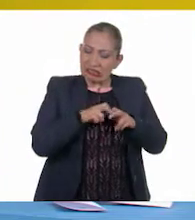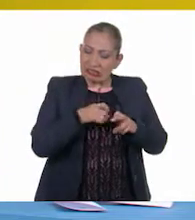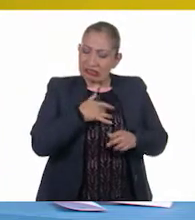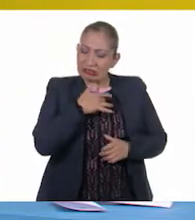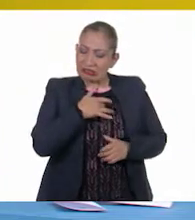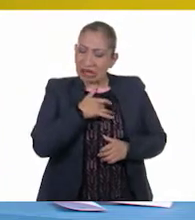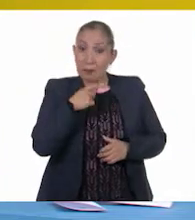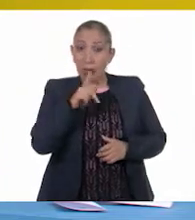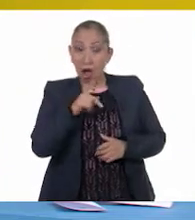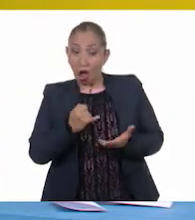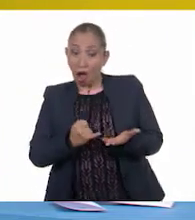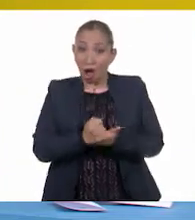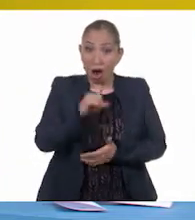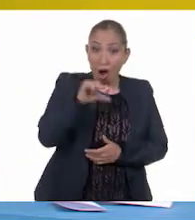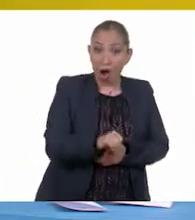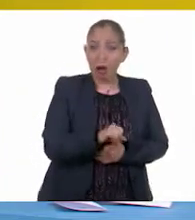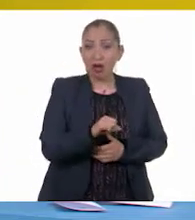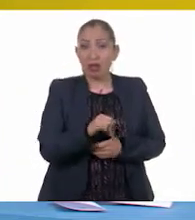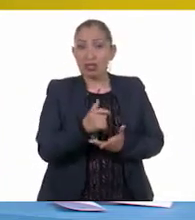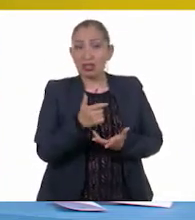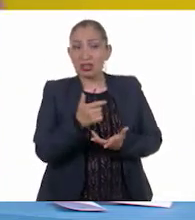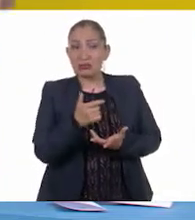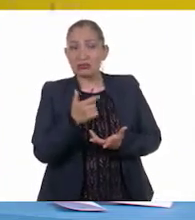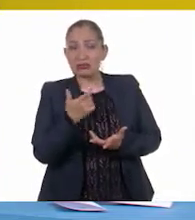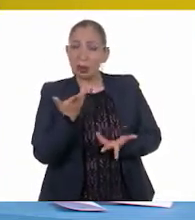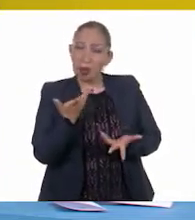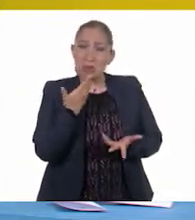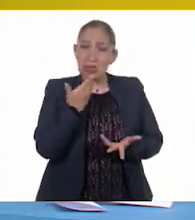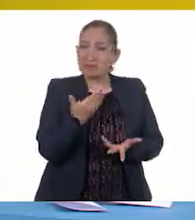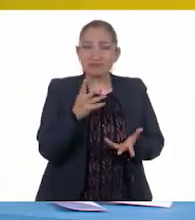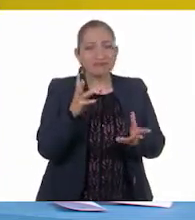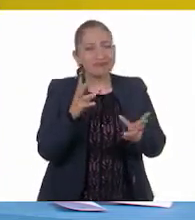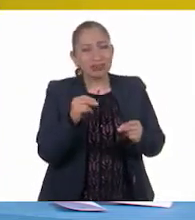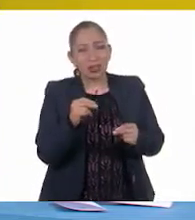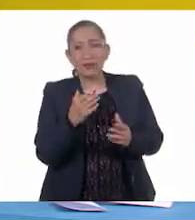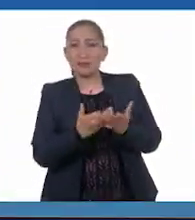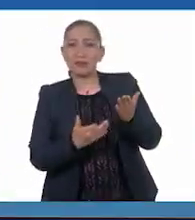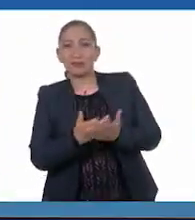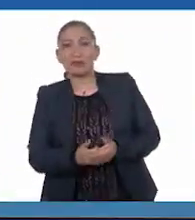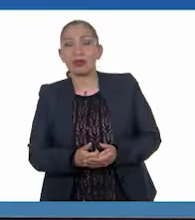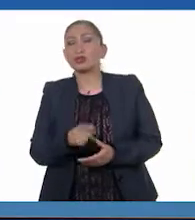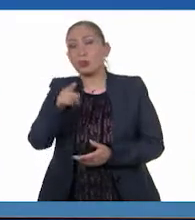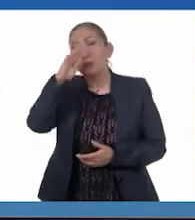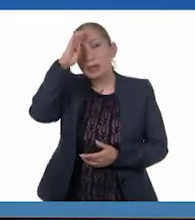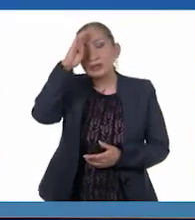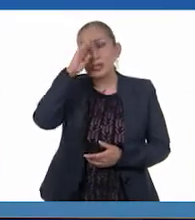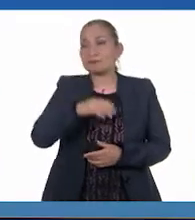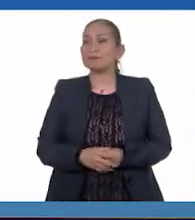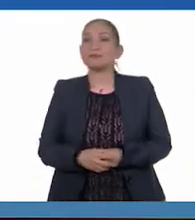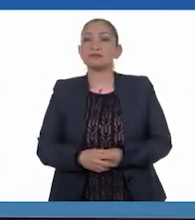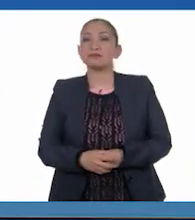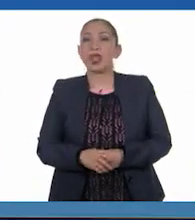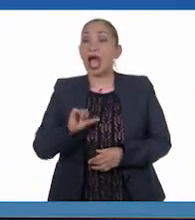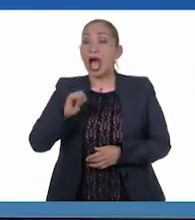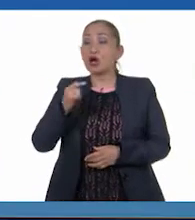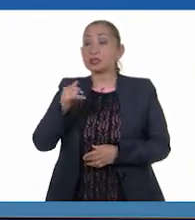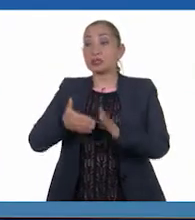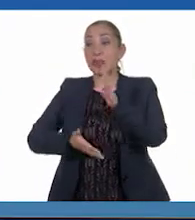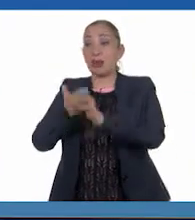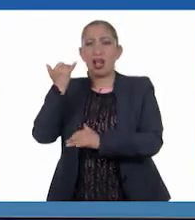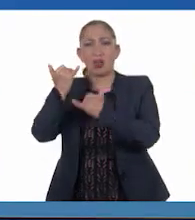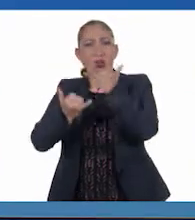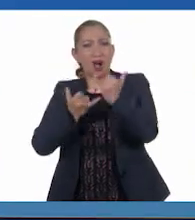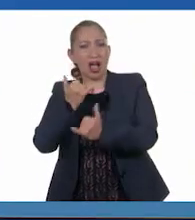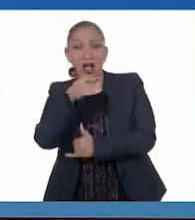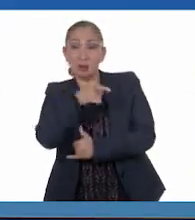no toma las decisiones más favorables. ¿Y tú, Lolo, qué opinas? Ah, pues, Agustín se va a jugar